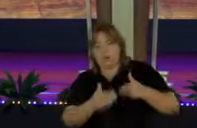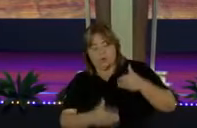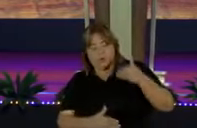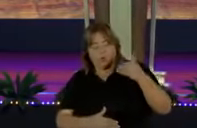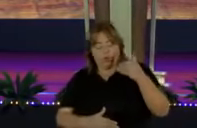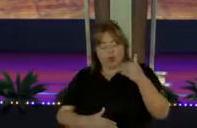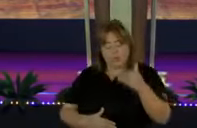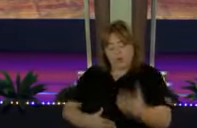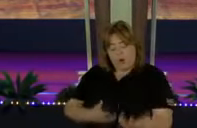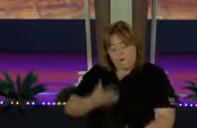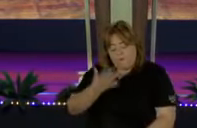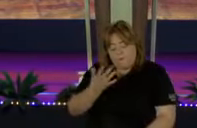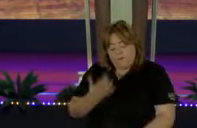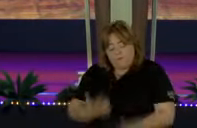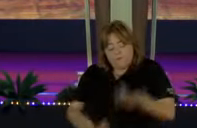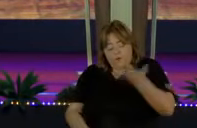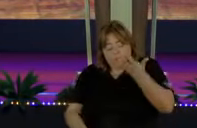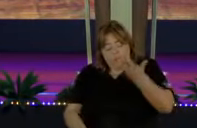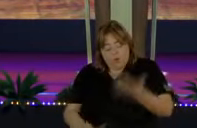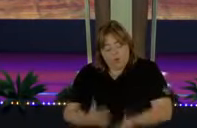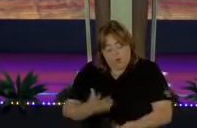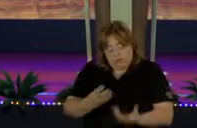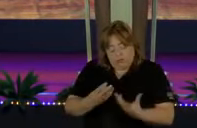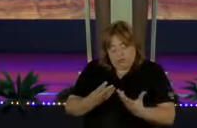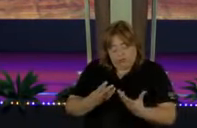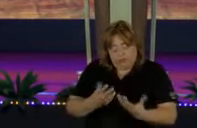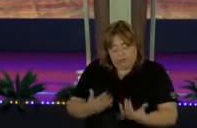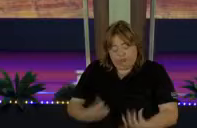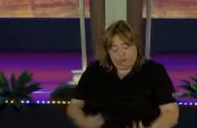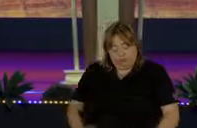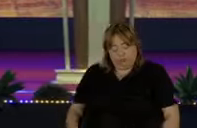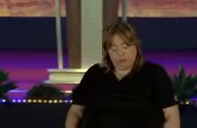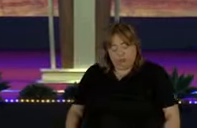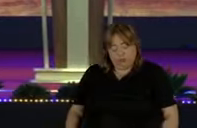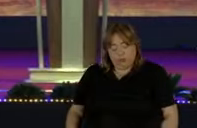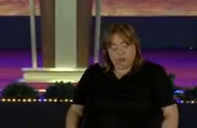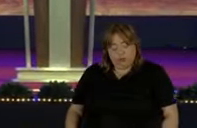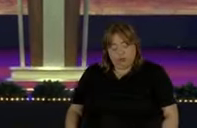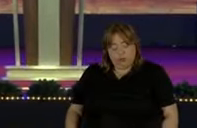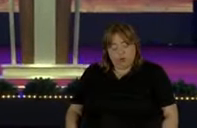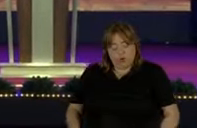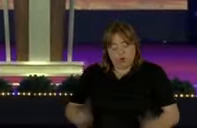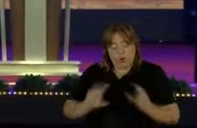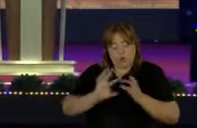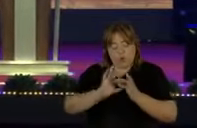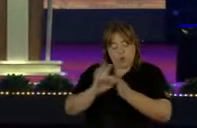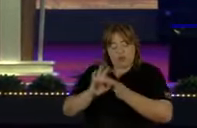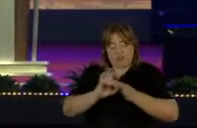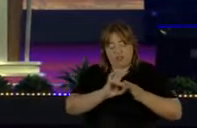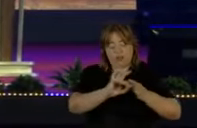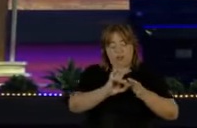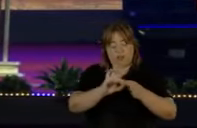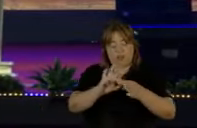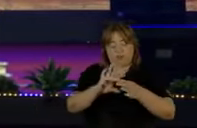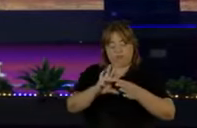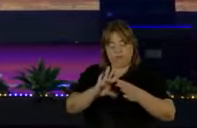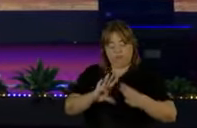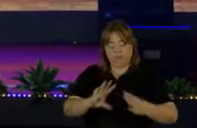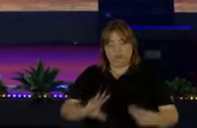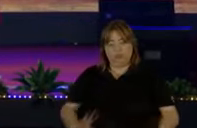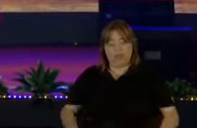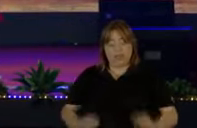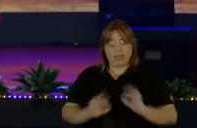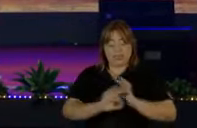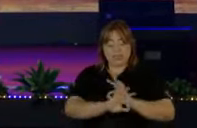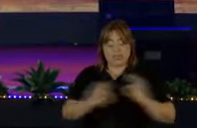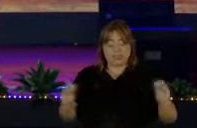fuego, de la coinonía, de la unidad, de lo que Dios quiere fortalecerte. Nada podrá